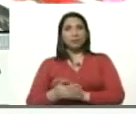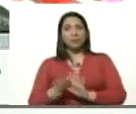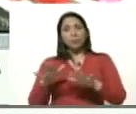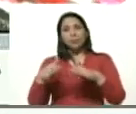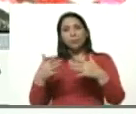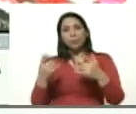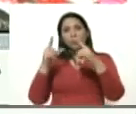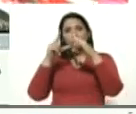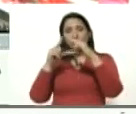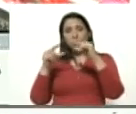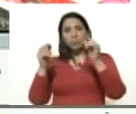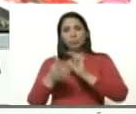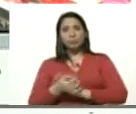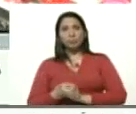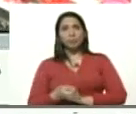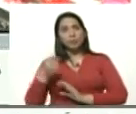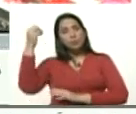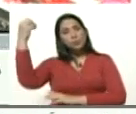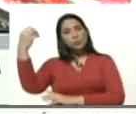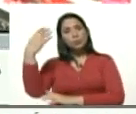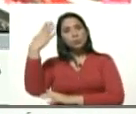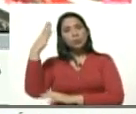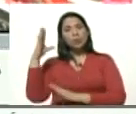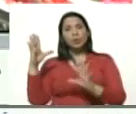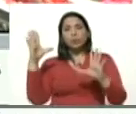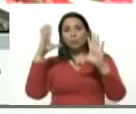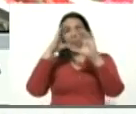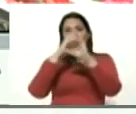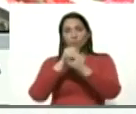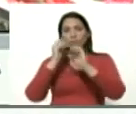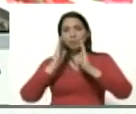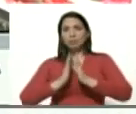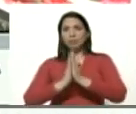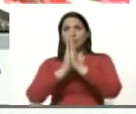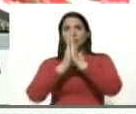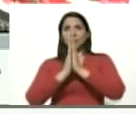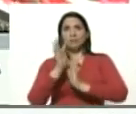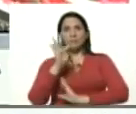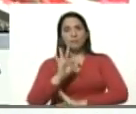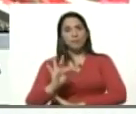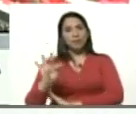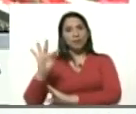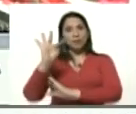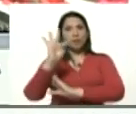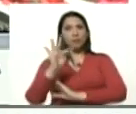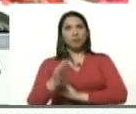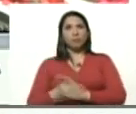Cuando la luna ilumina las noches de San Fernando,